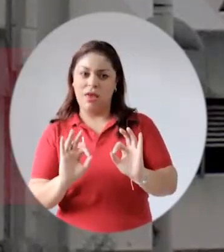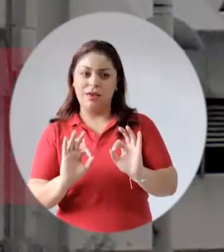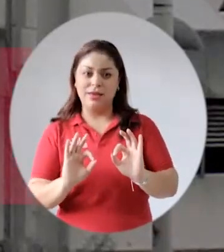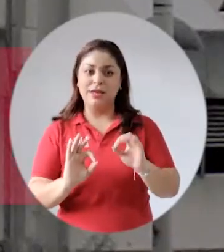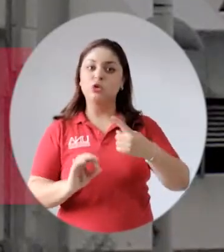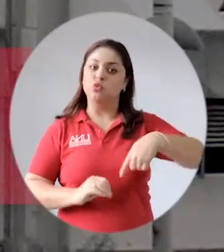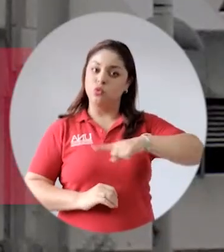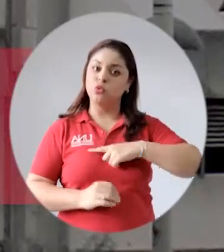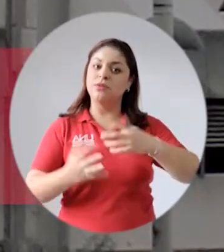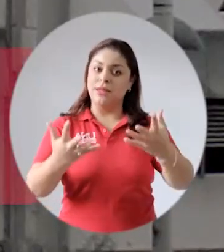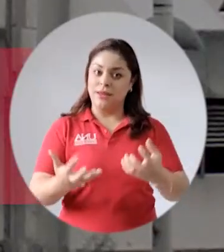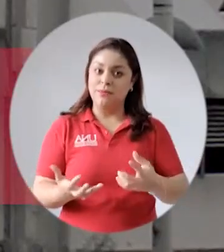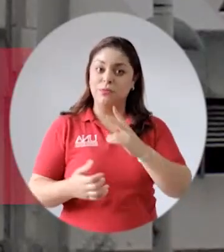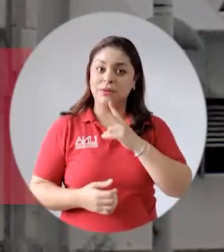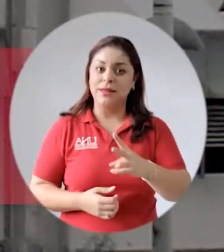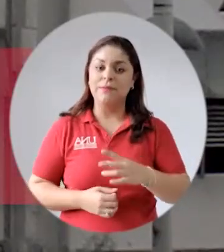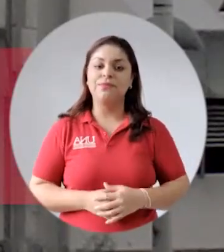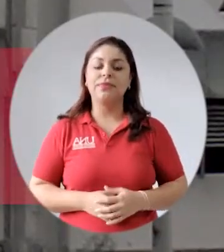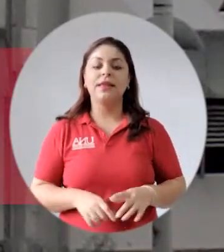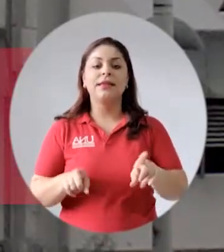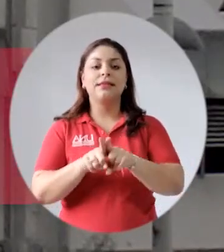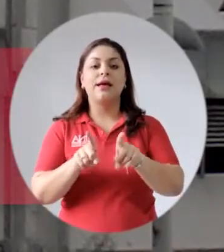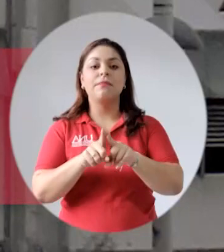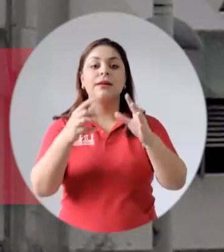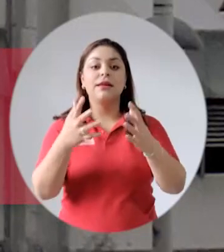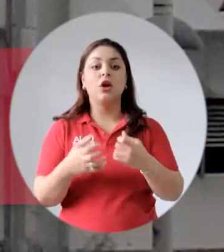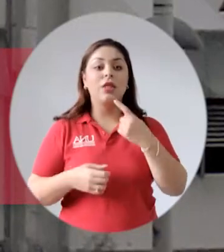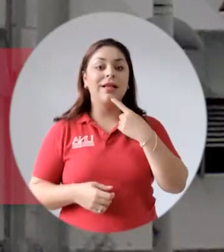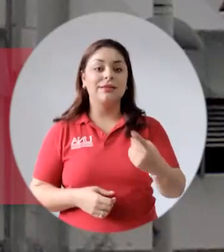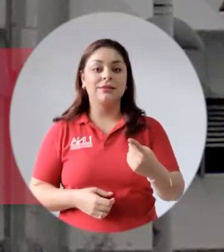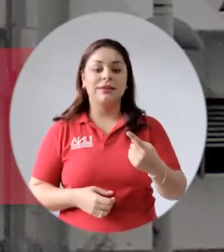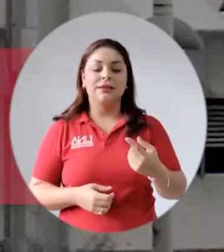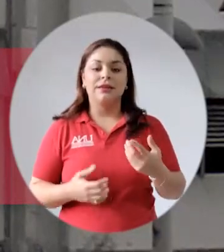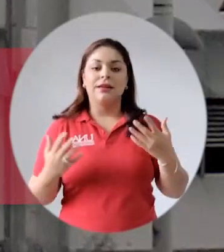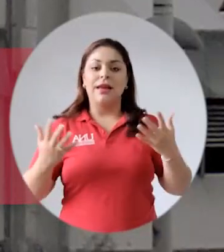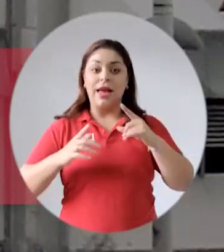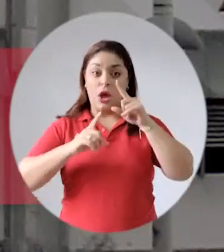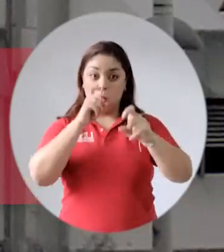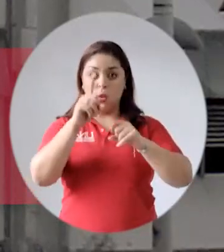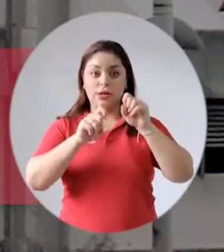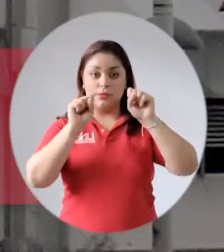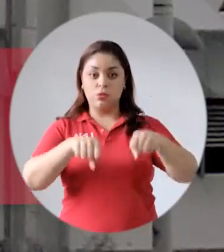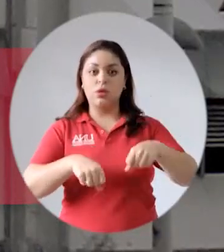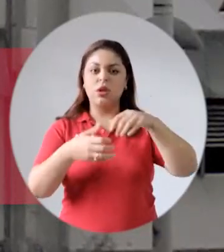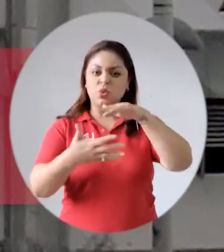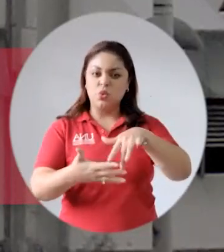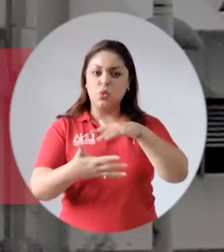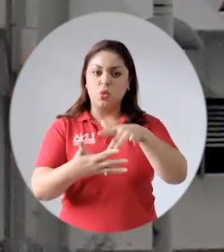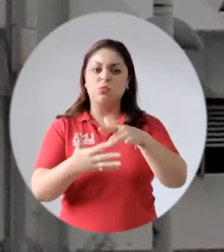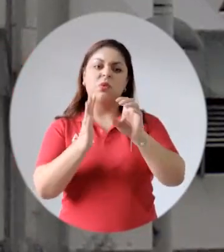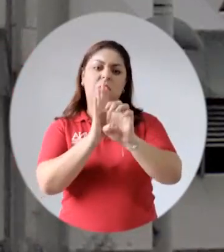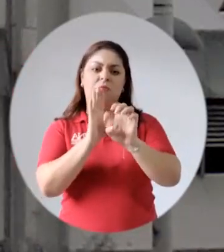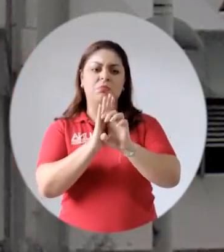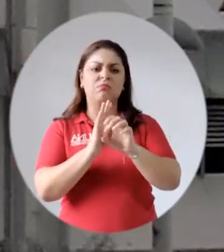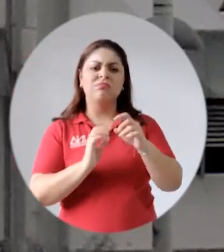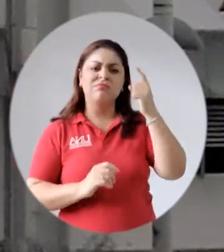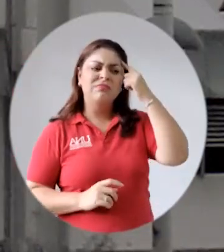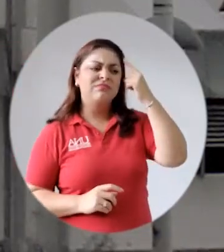tomados en cuenta para decir, ok, no se puede examinar un cambio de jornada solamente de los intereses de las